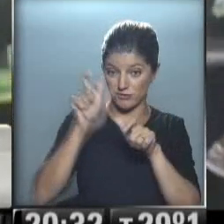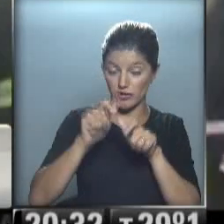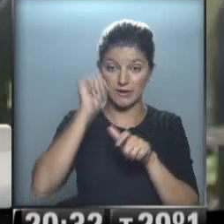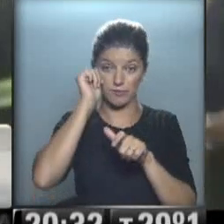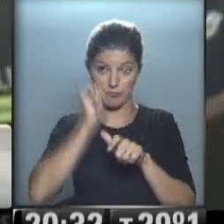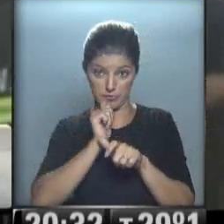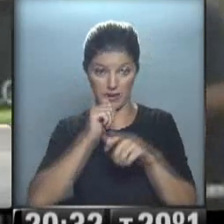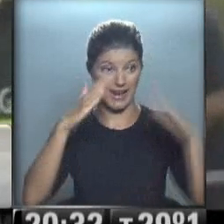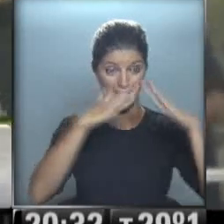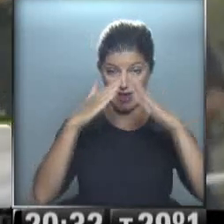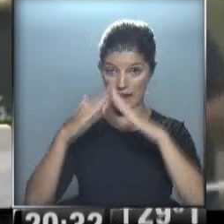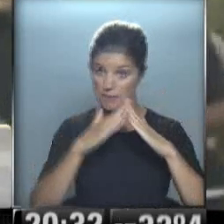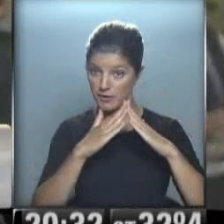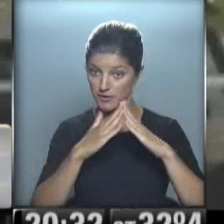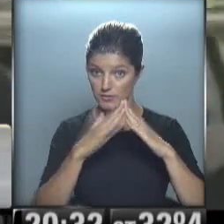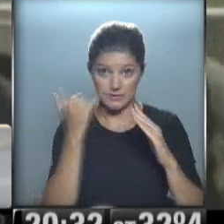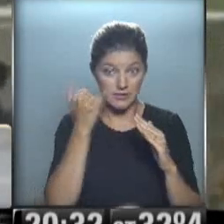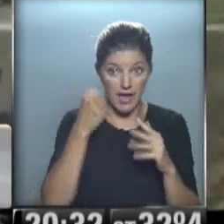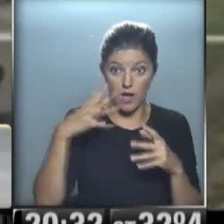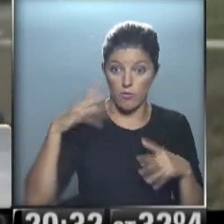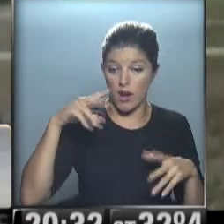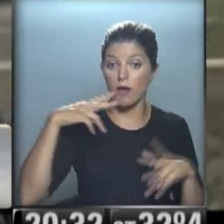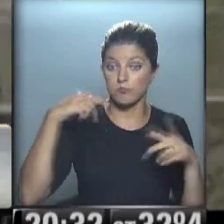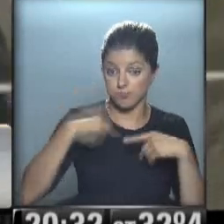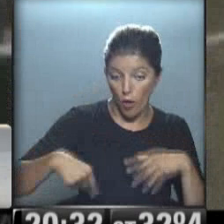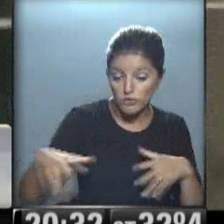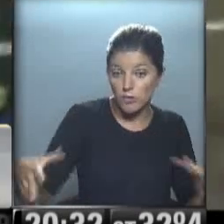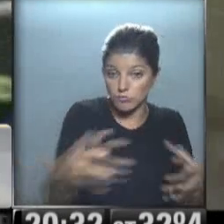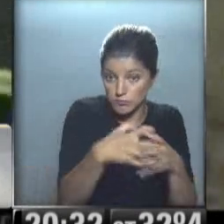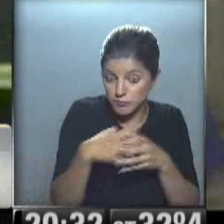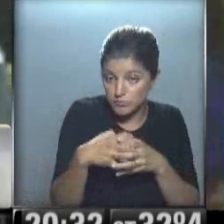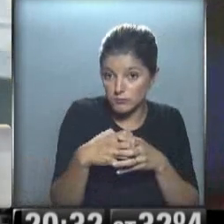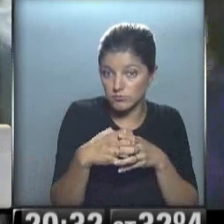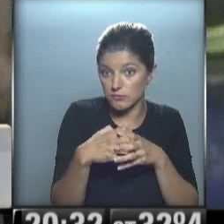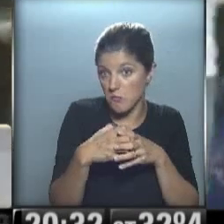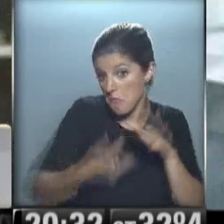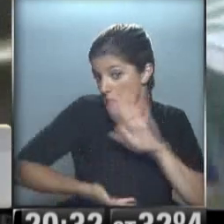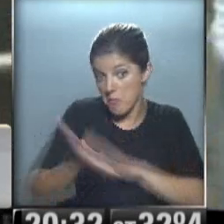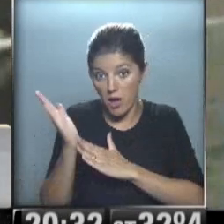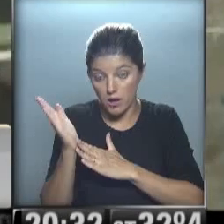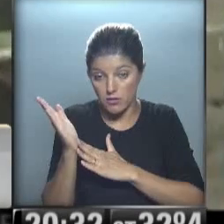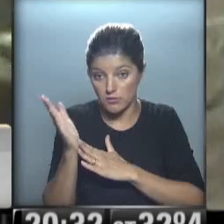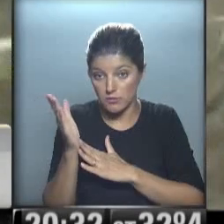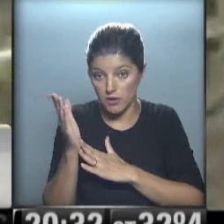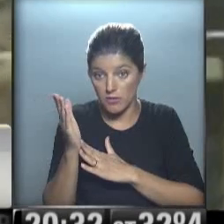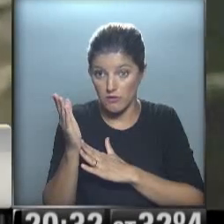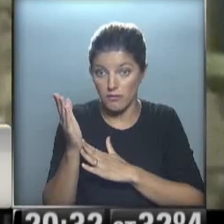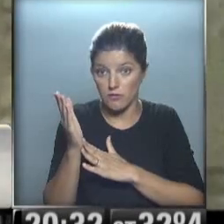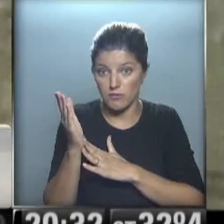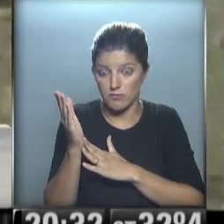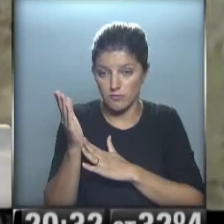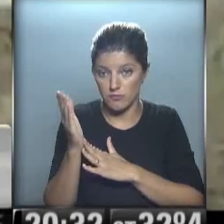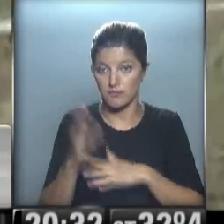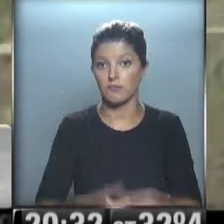en la carpa ya tratando de recogerla su sus pertenencias personales para para retirarse de la